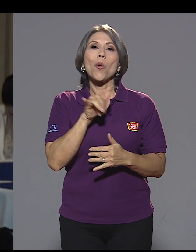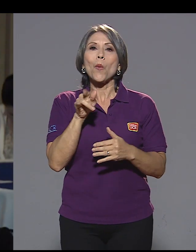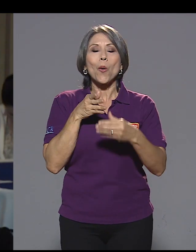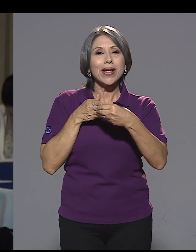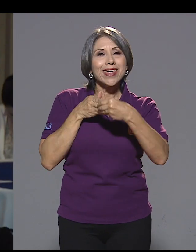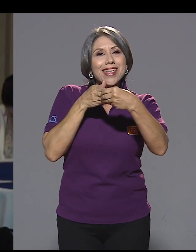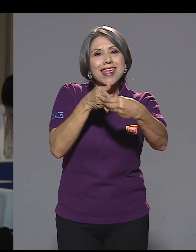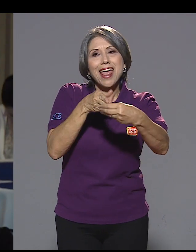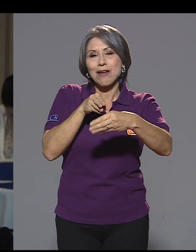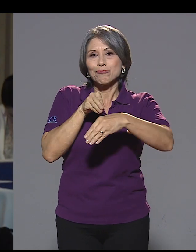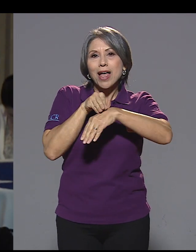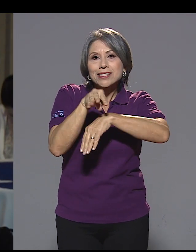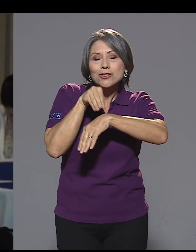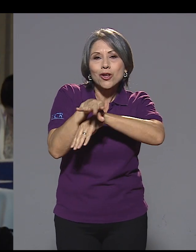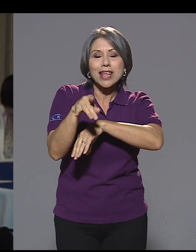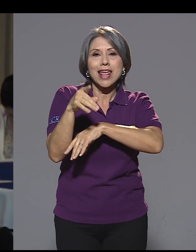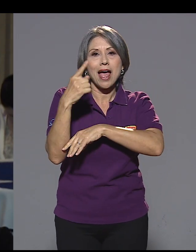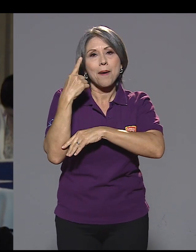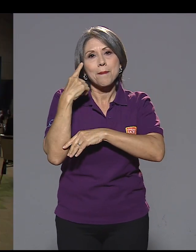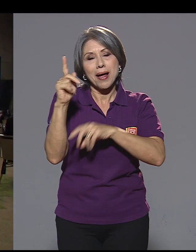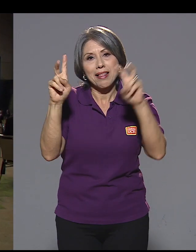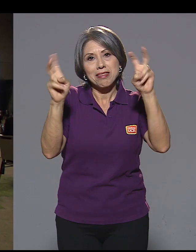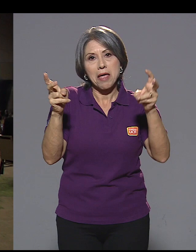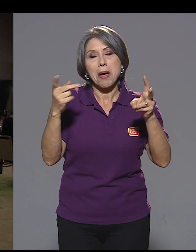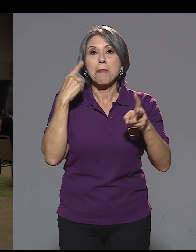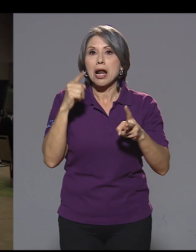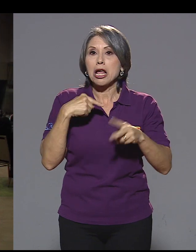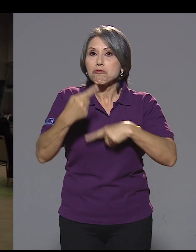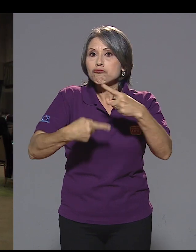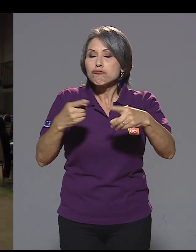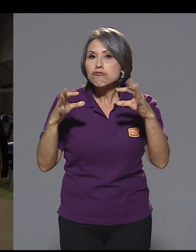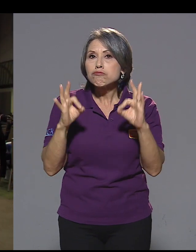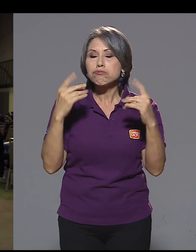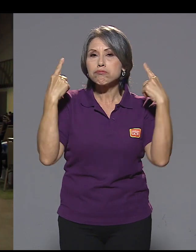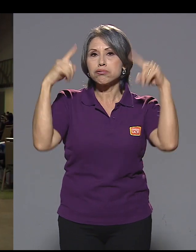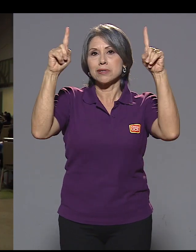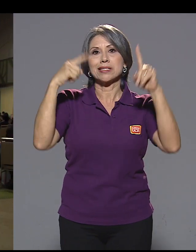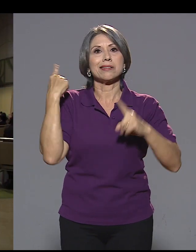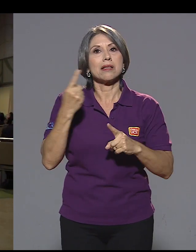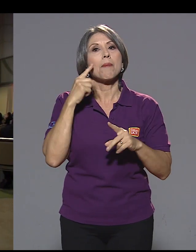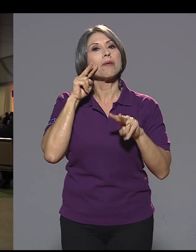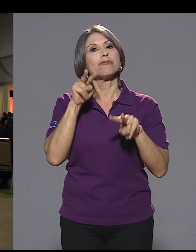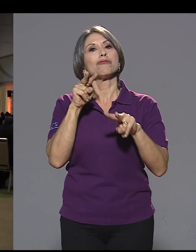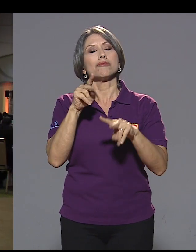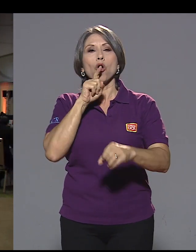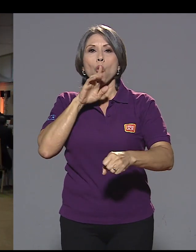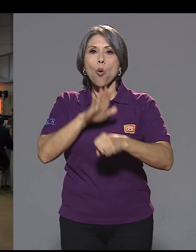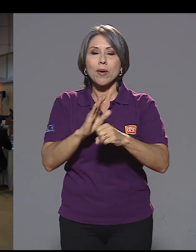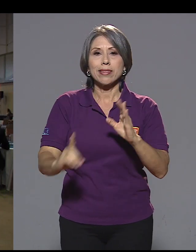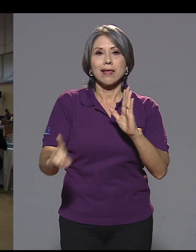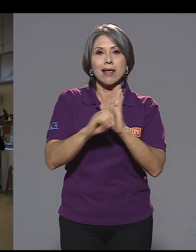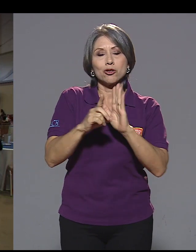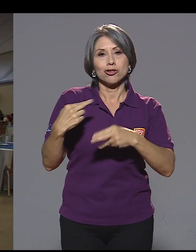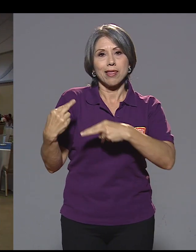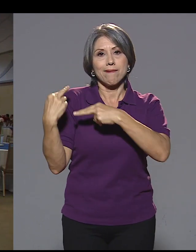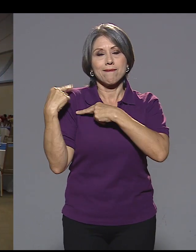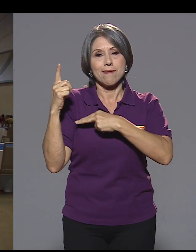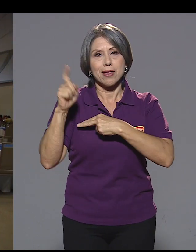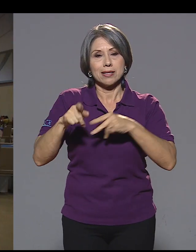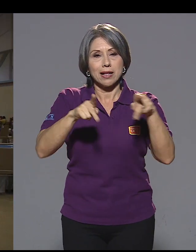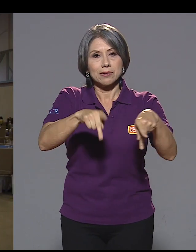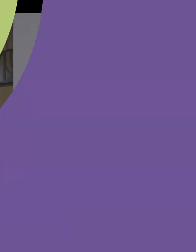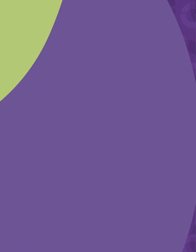una guía, una asesoría para el tema de llevarlo de la mejor manera, ¿verdad? Siempre velando porque se cumplan los derechos y deberes de las personas, ¿verdad?